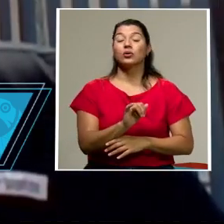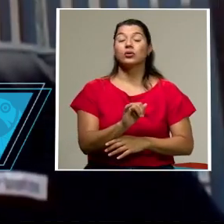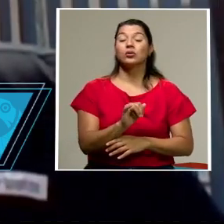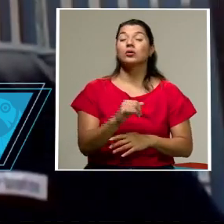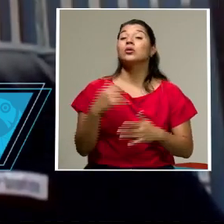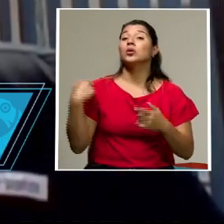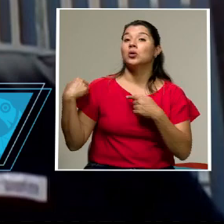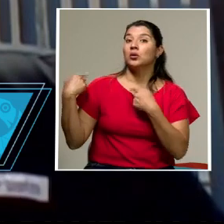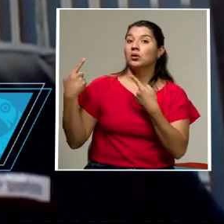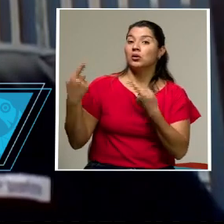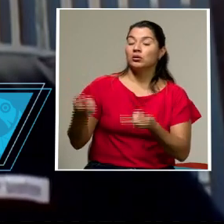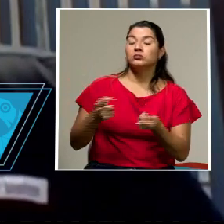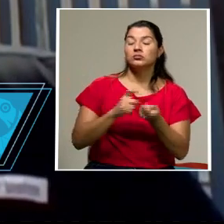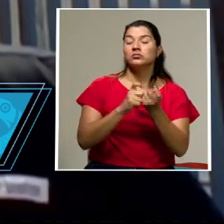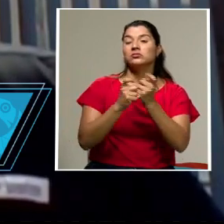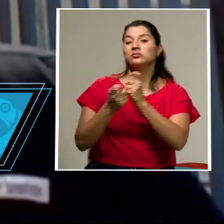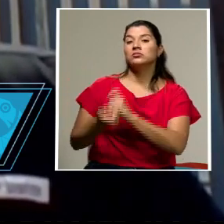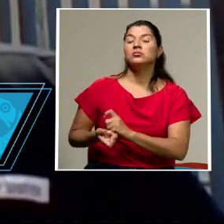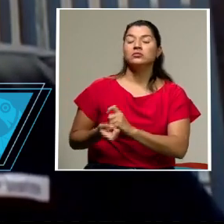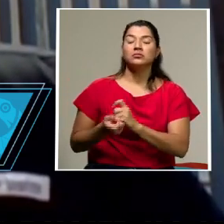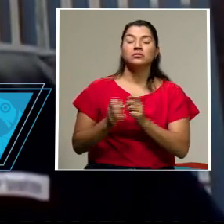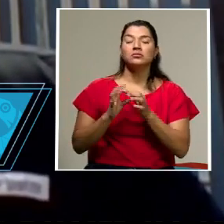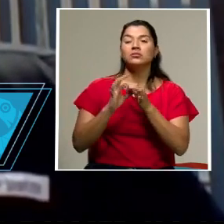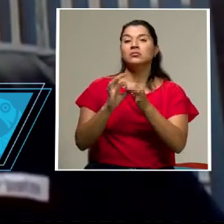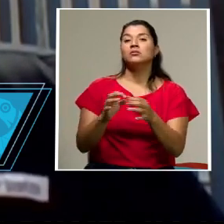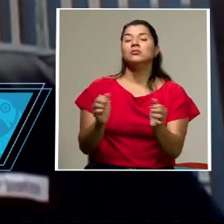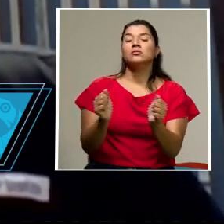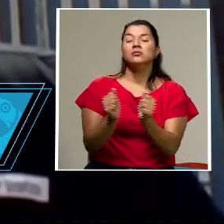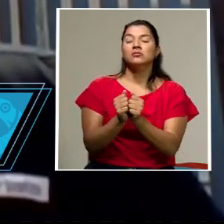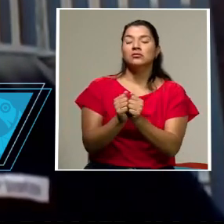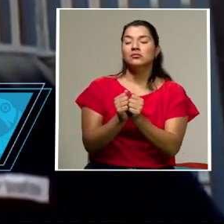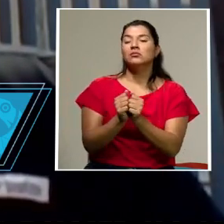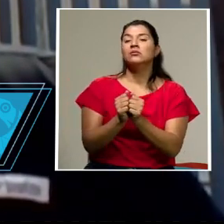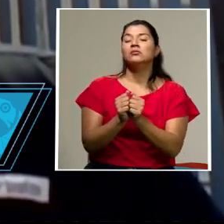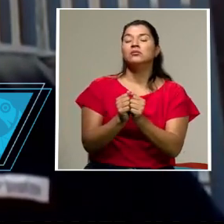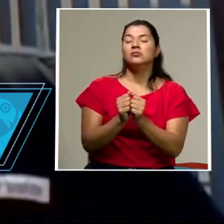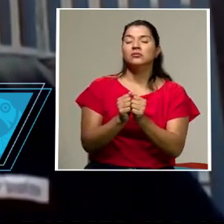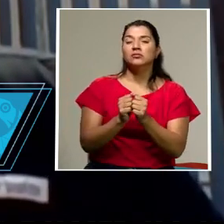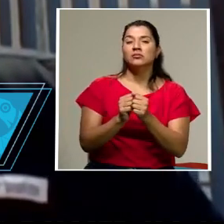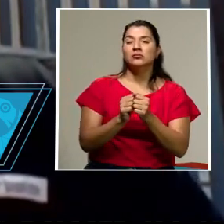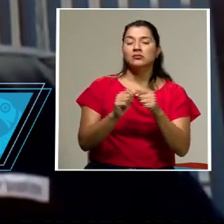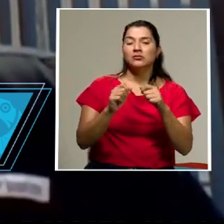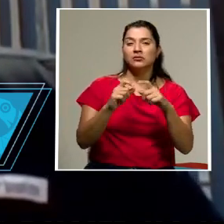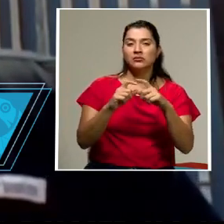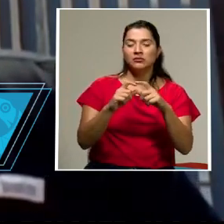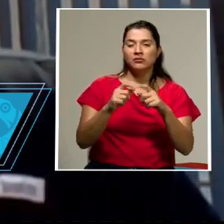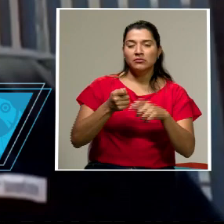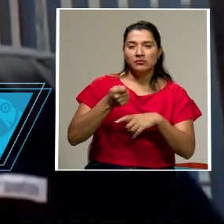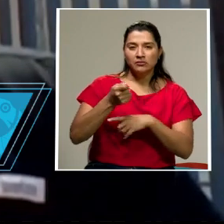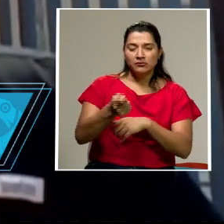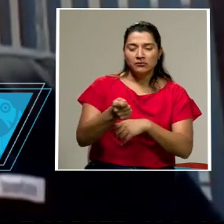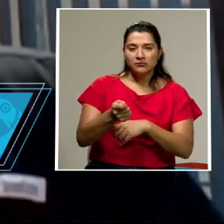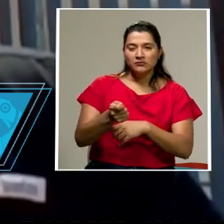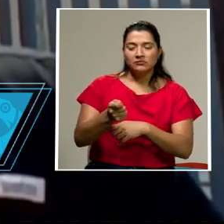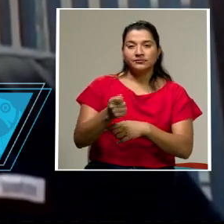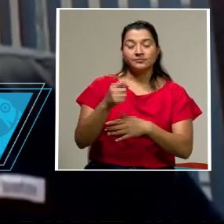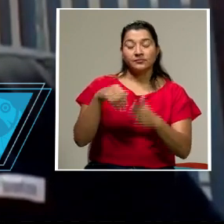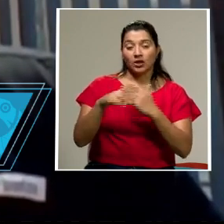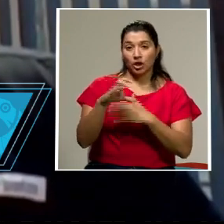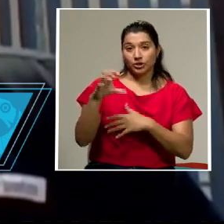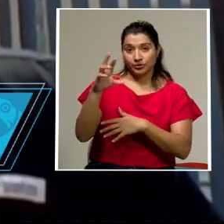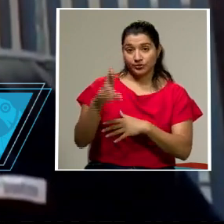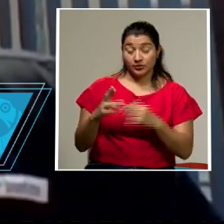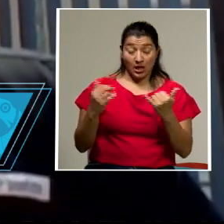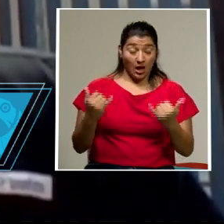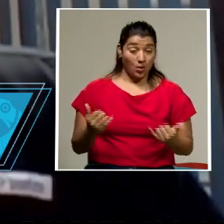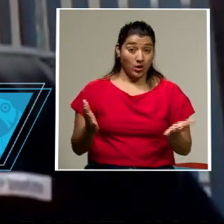gran avance a lo que es el nivel de dispositivos médicos del país. Actualmente, bueno, no hay